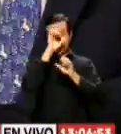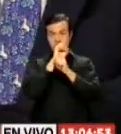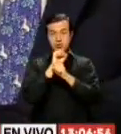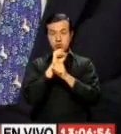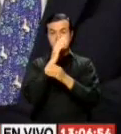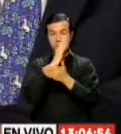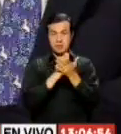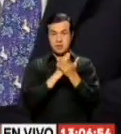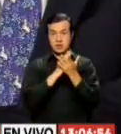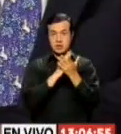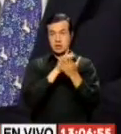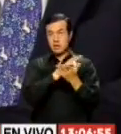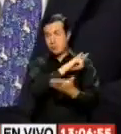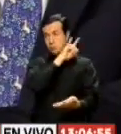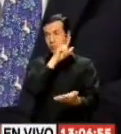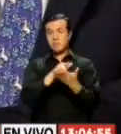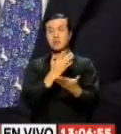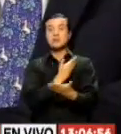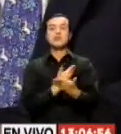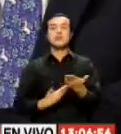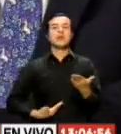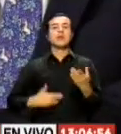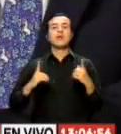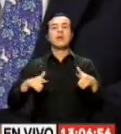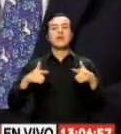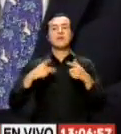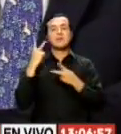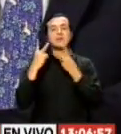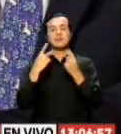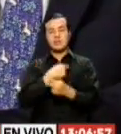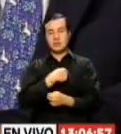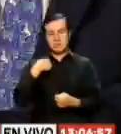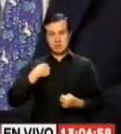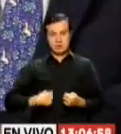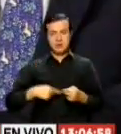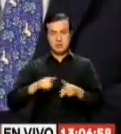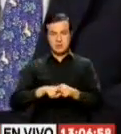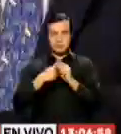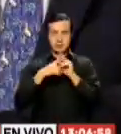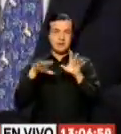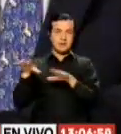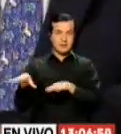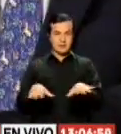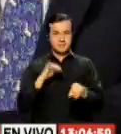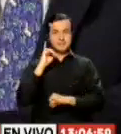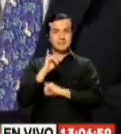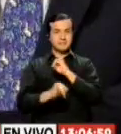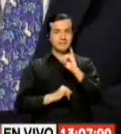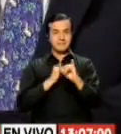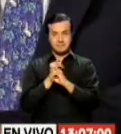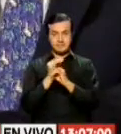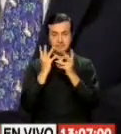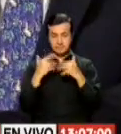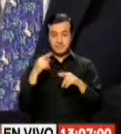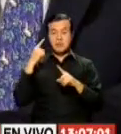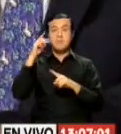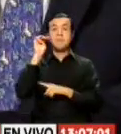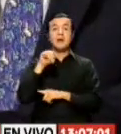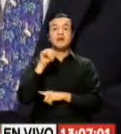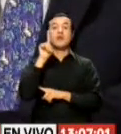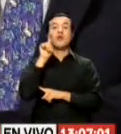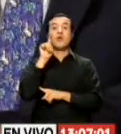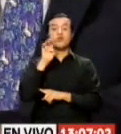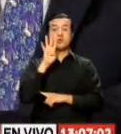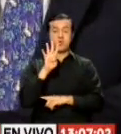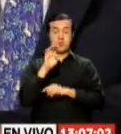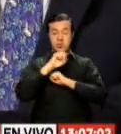21:30 de Ecuador, el presidente Lenín Moreno arribará a Pekín, China, para iniciar con esta gira internacional. A partir del martes 11 a las